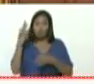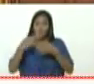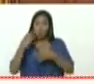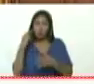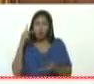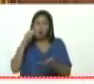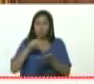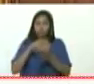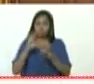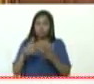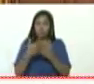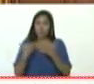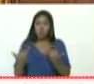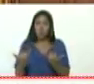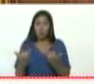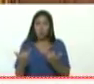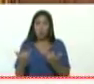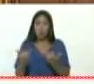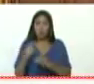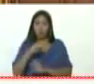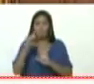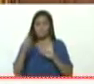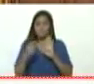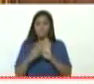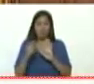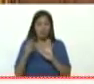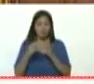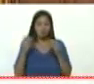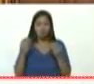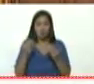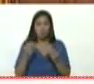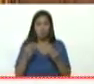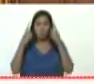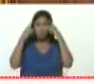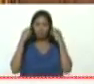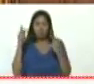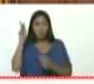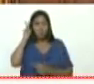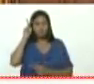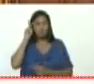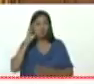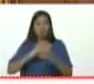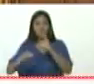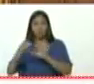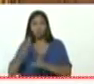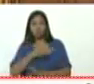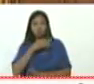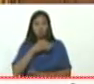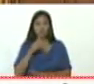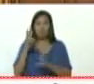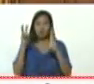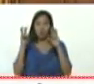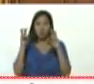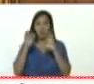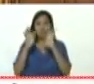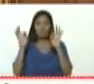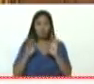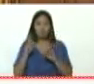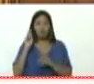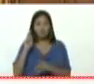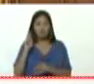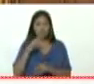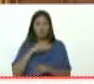aquí presente, estaría totalmente de acuerdo como gran profesor de la comunicación social con estas nuevas tendencias y la necesidad